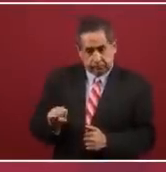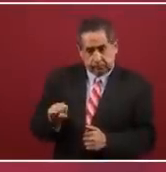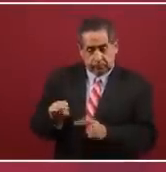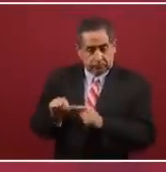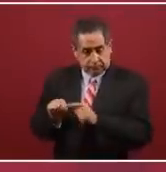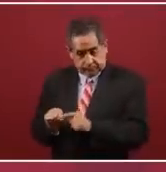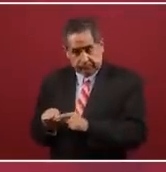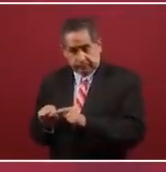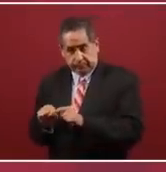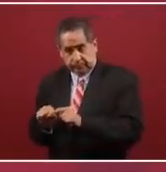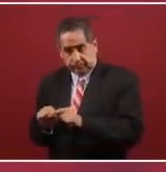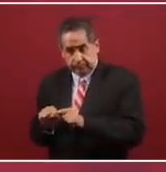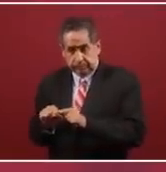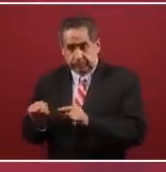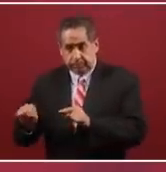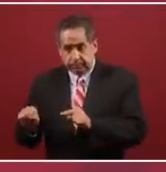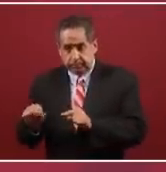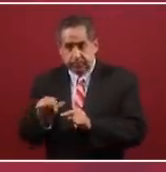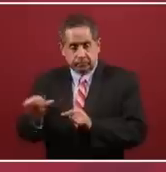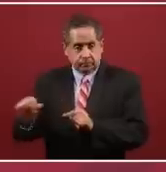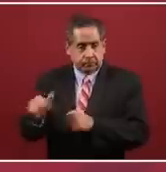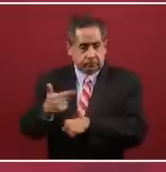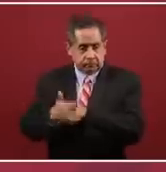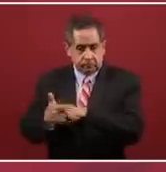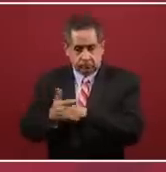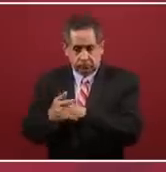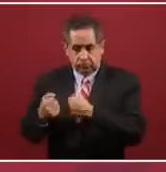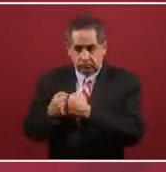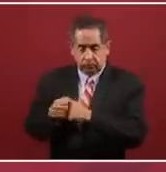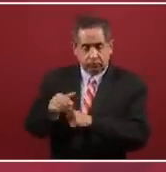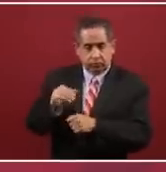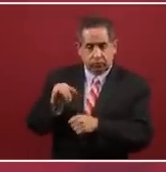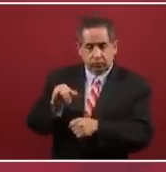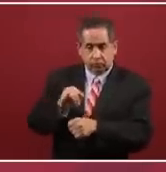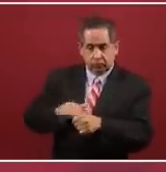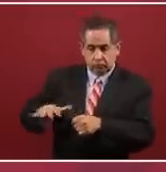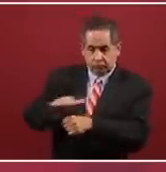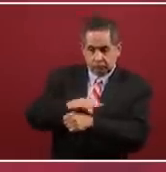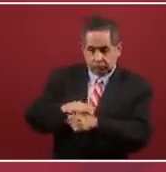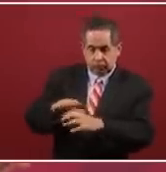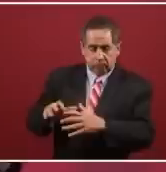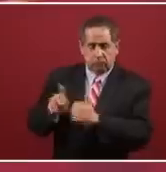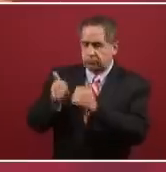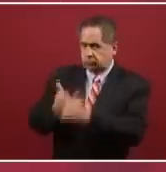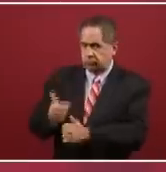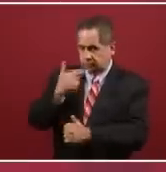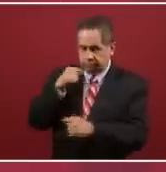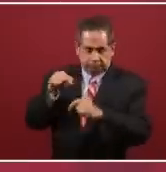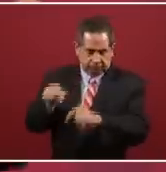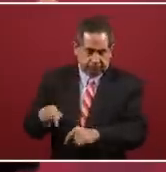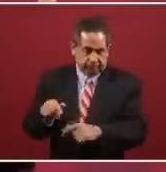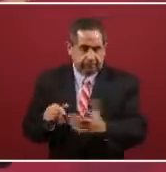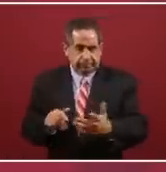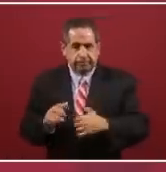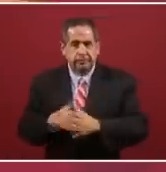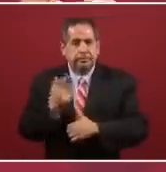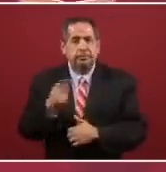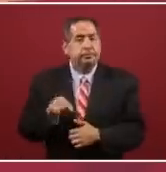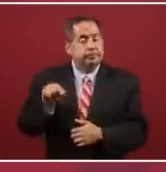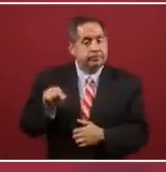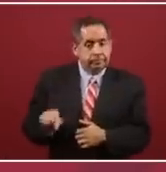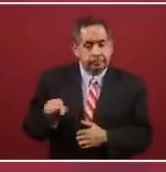hacia la frontera con Guatemala, del Istmo, porque ahí